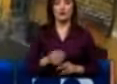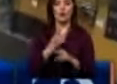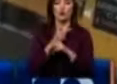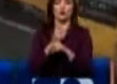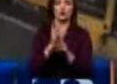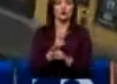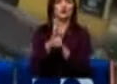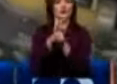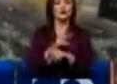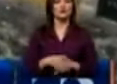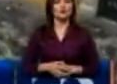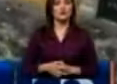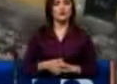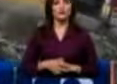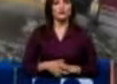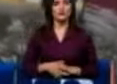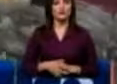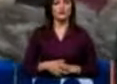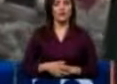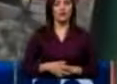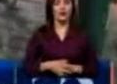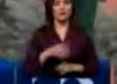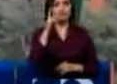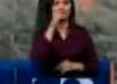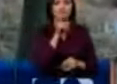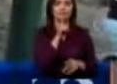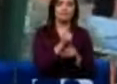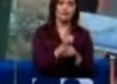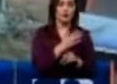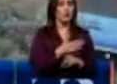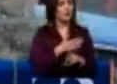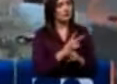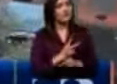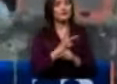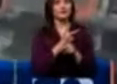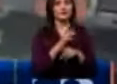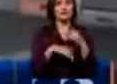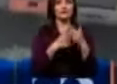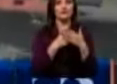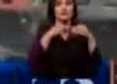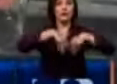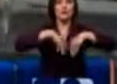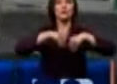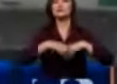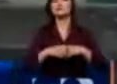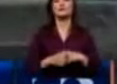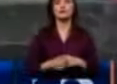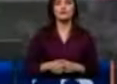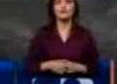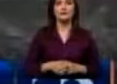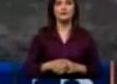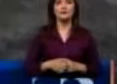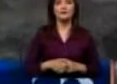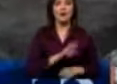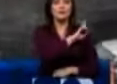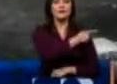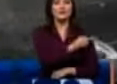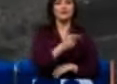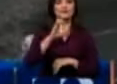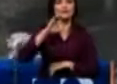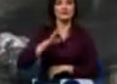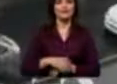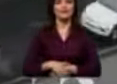protegernos entonces. Unos síntomas bastante complicados, por eso hay que tomar precauciones frente a la temporada invernal, hay que consumir bastante vitamina C, un